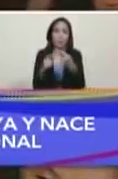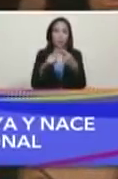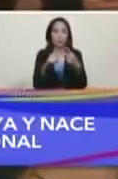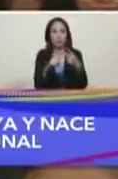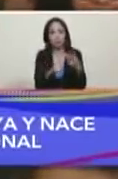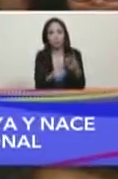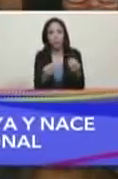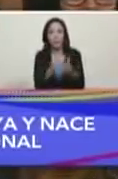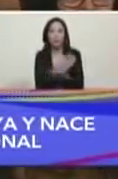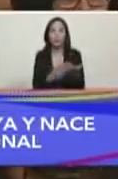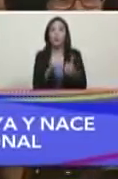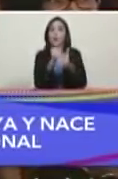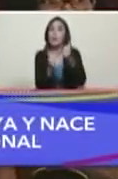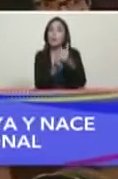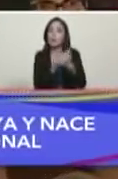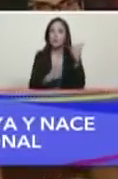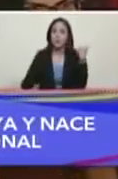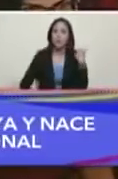vicepresidenta,